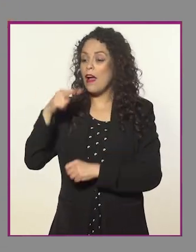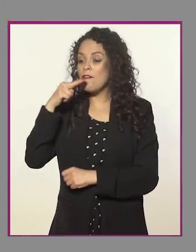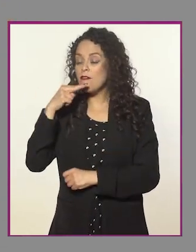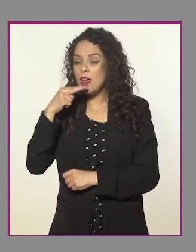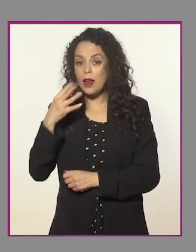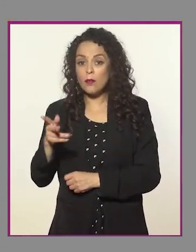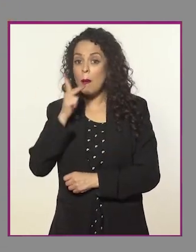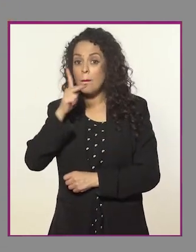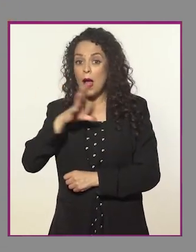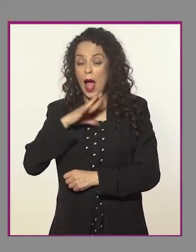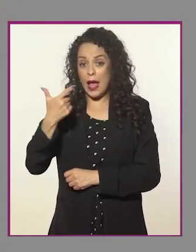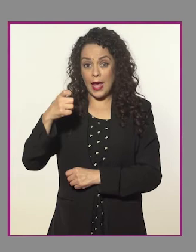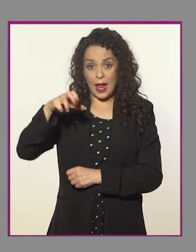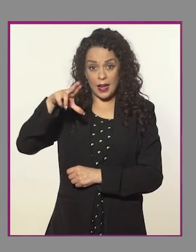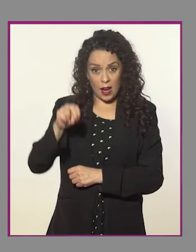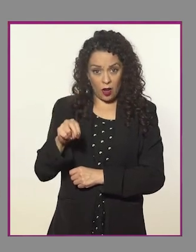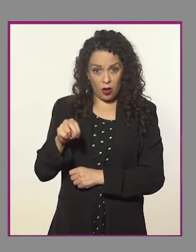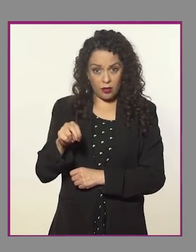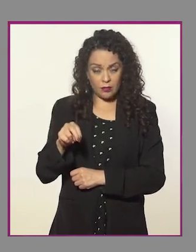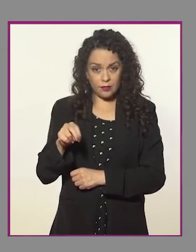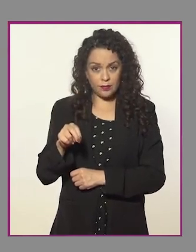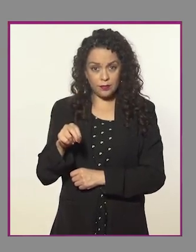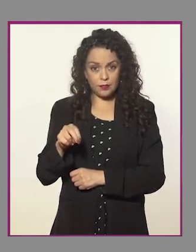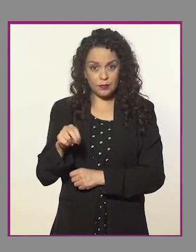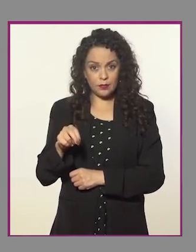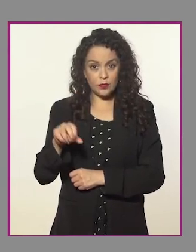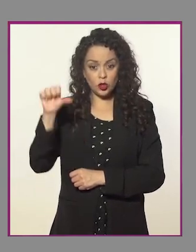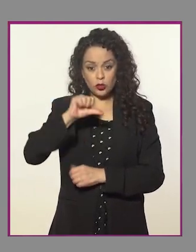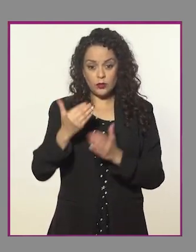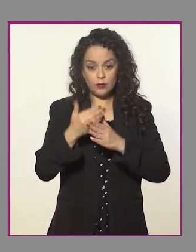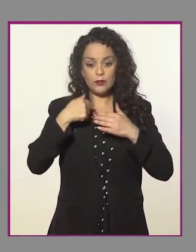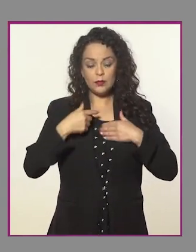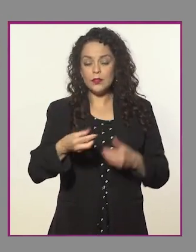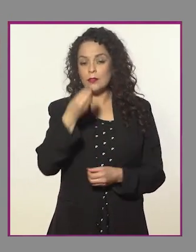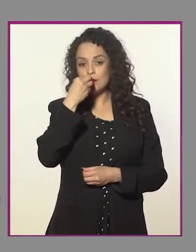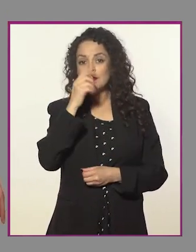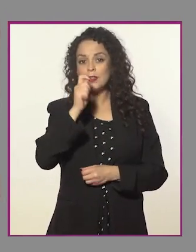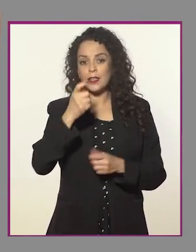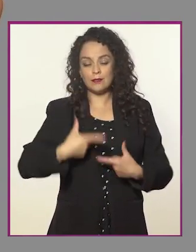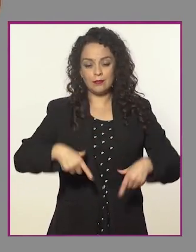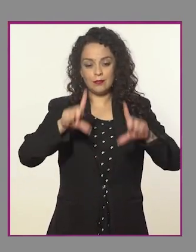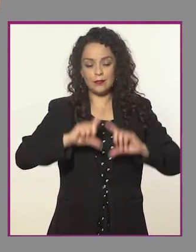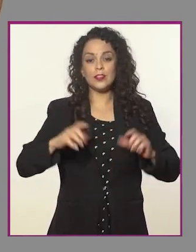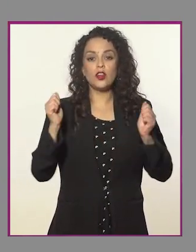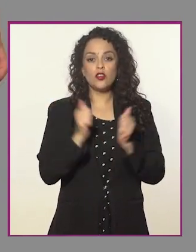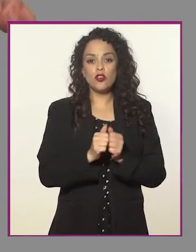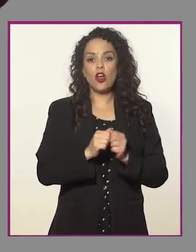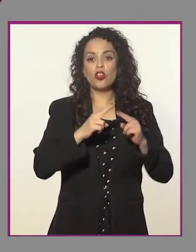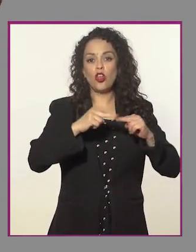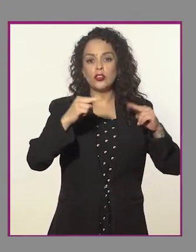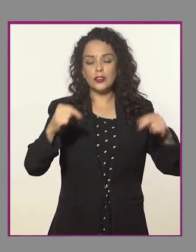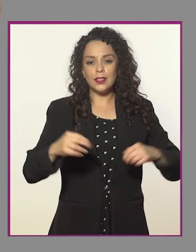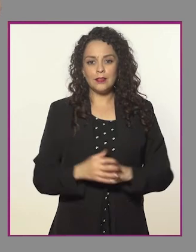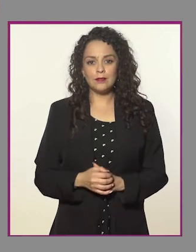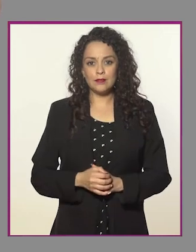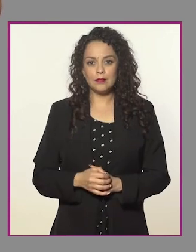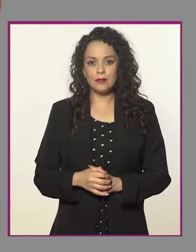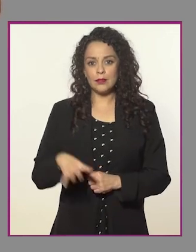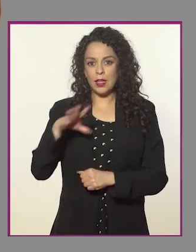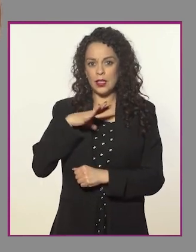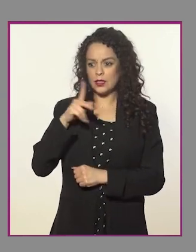palabras tienen género? Hoy desayuné hot cakes con tocino. ¿Existe el pretérito